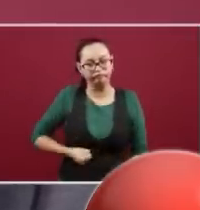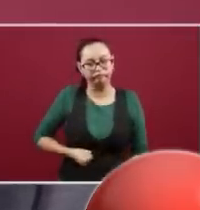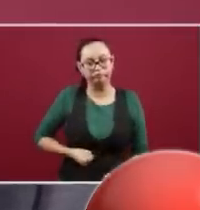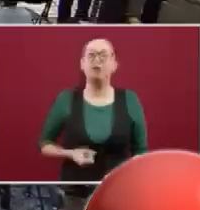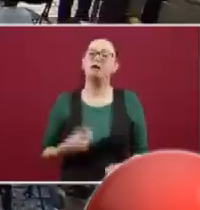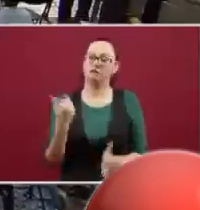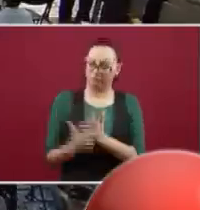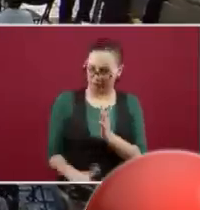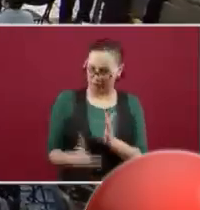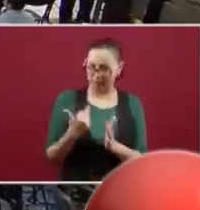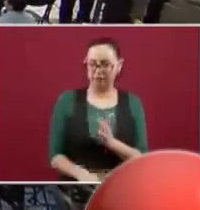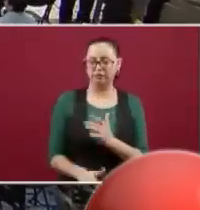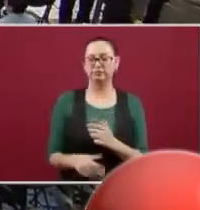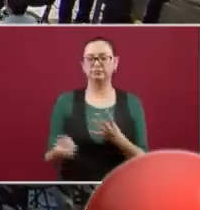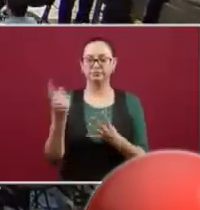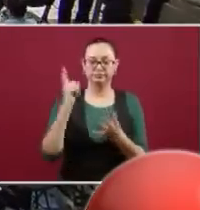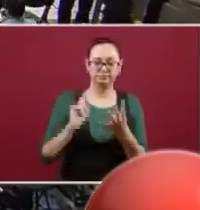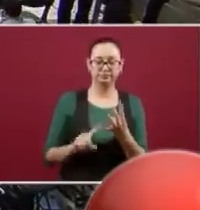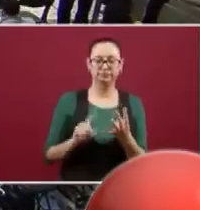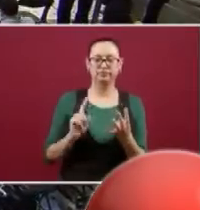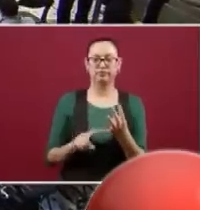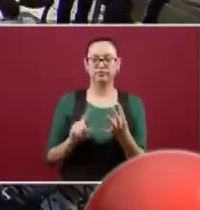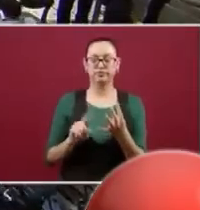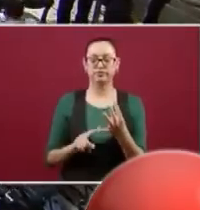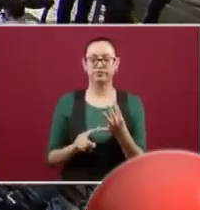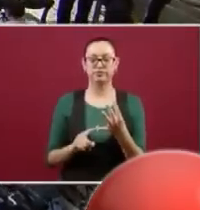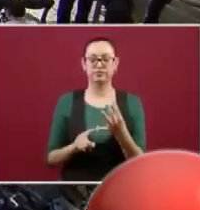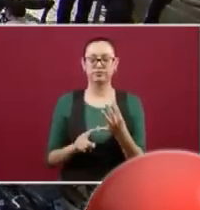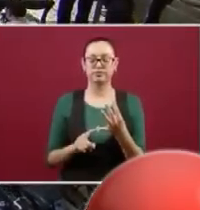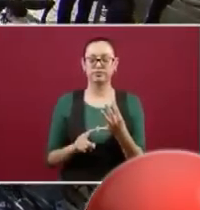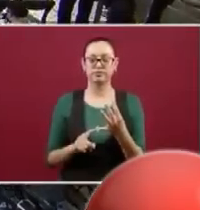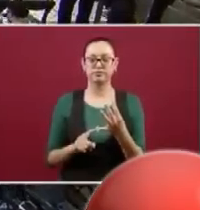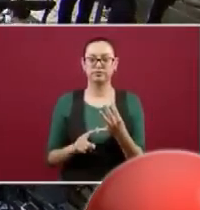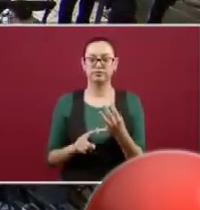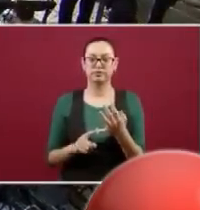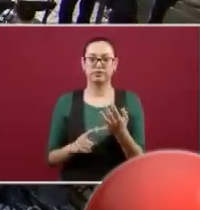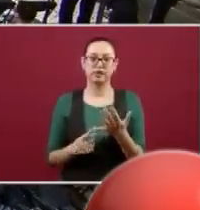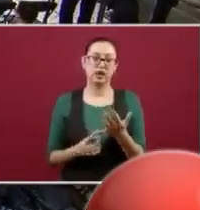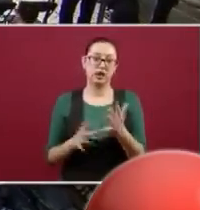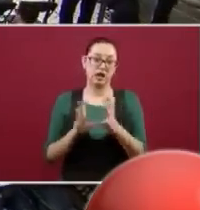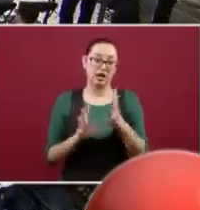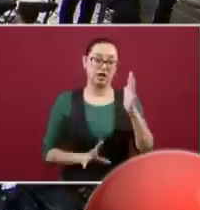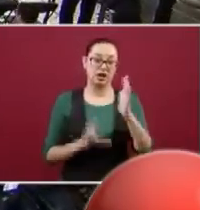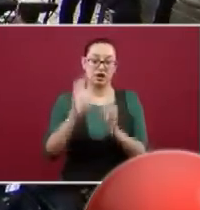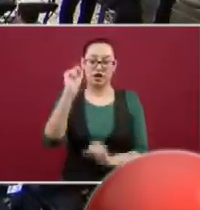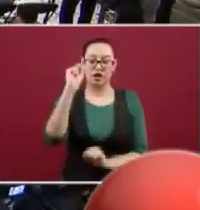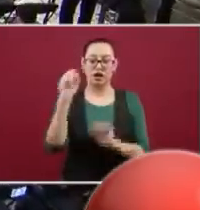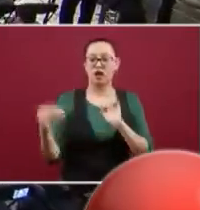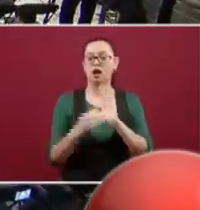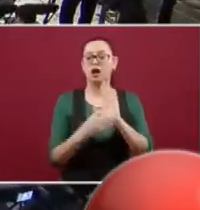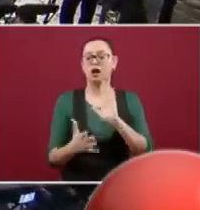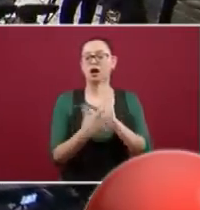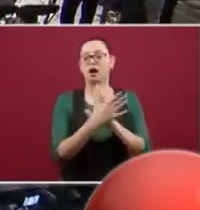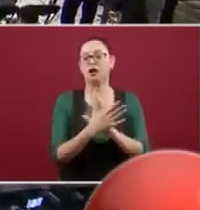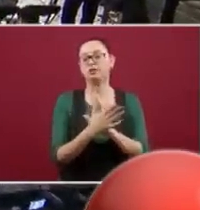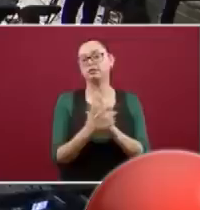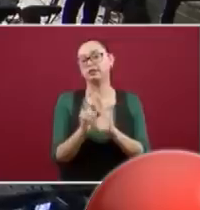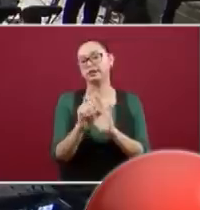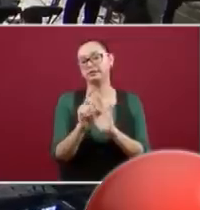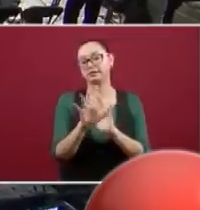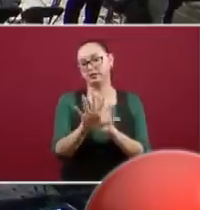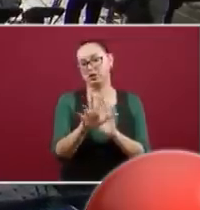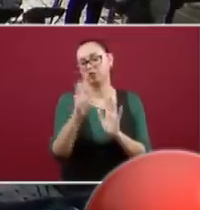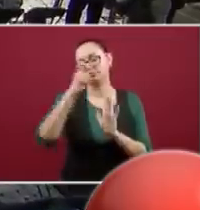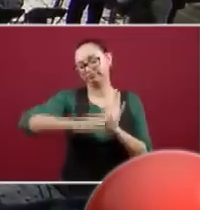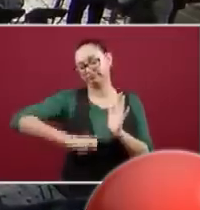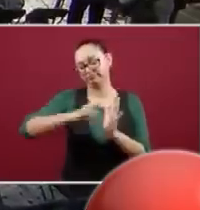republicana y nos falta la reforma al 35 constitucional